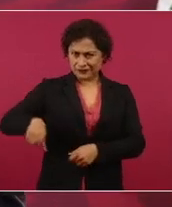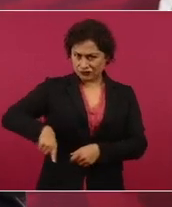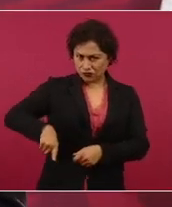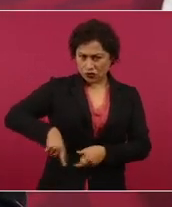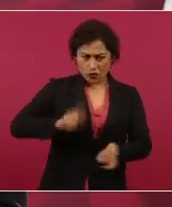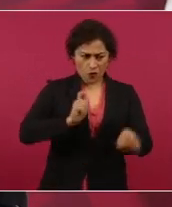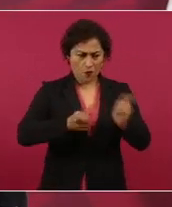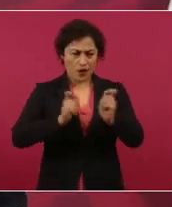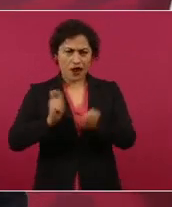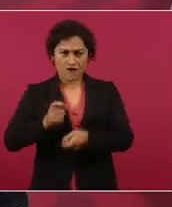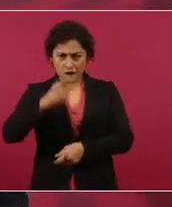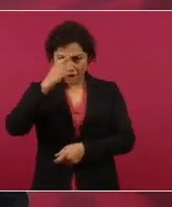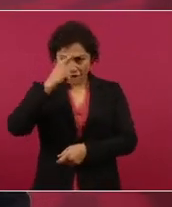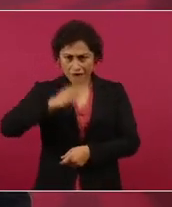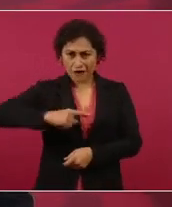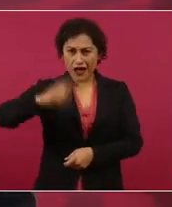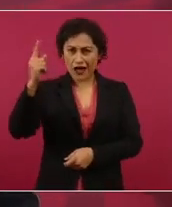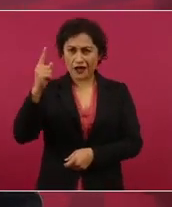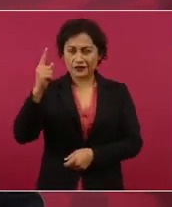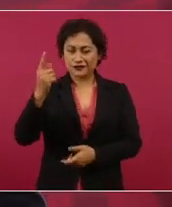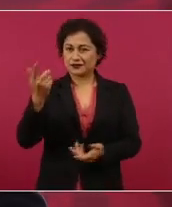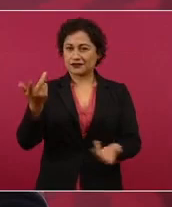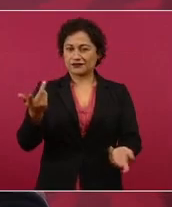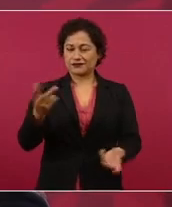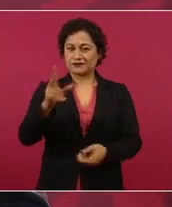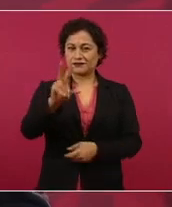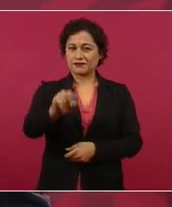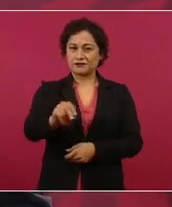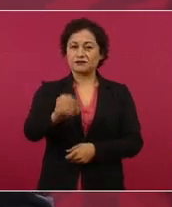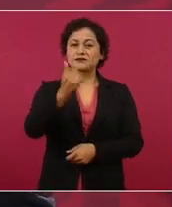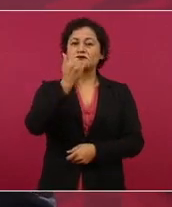La política, siempre lo he dicho, es un oficio.